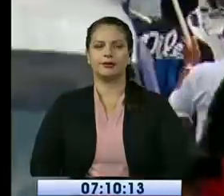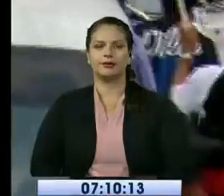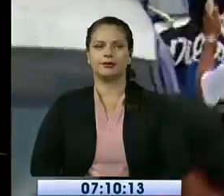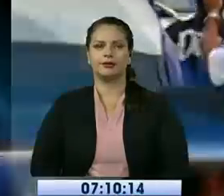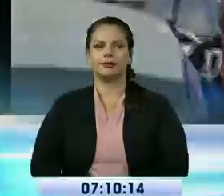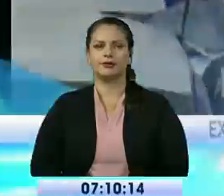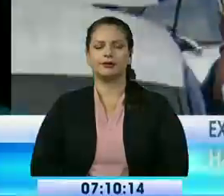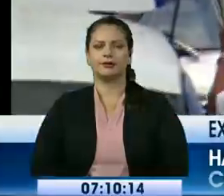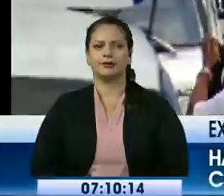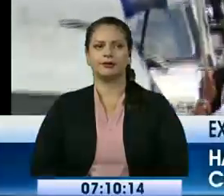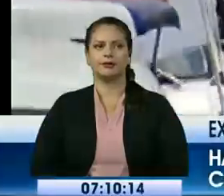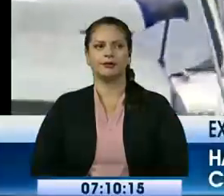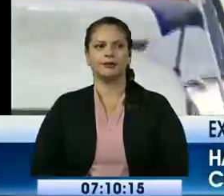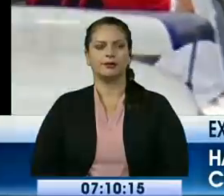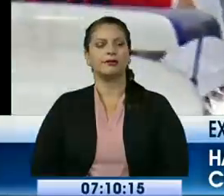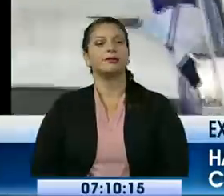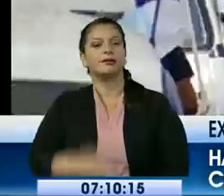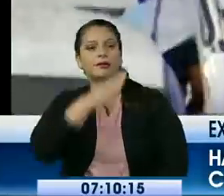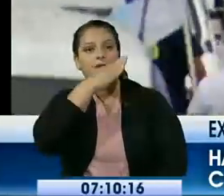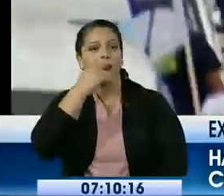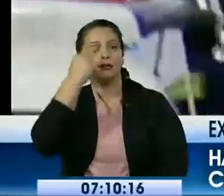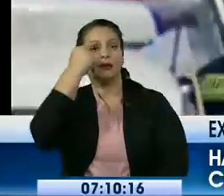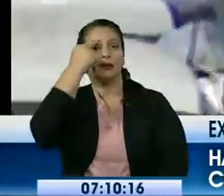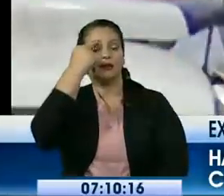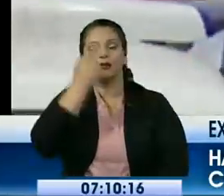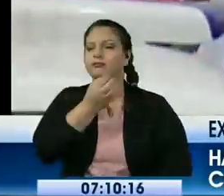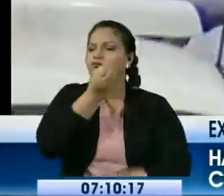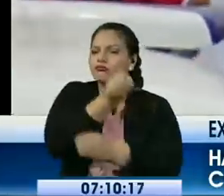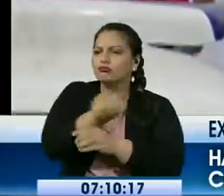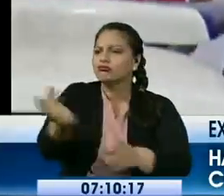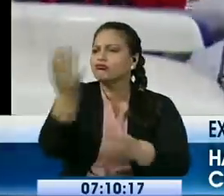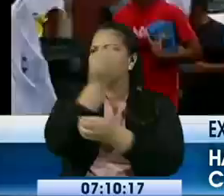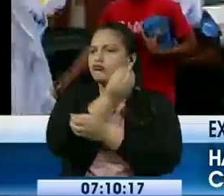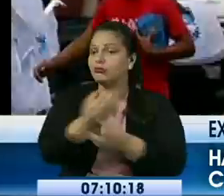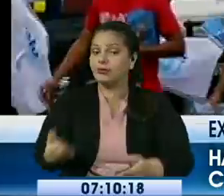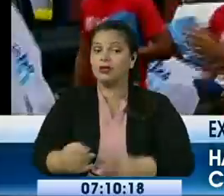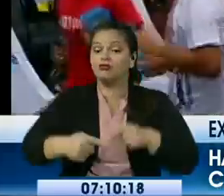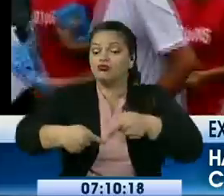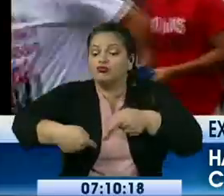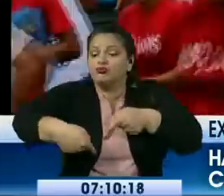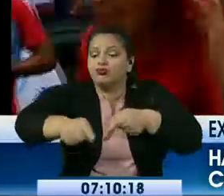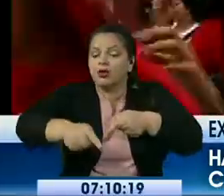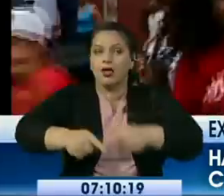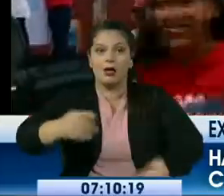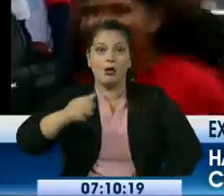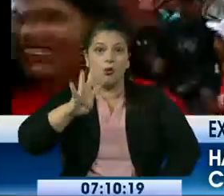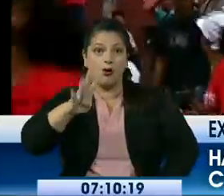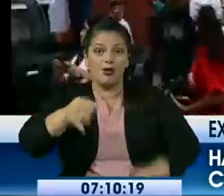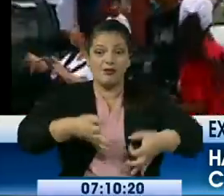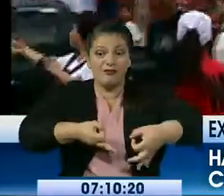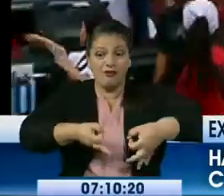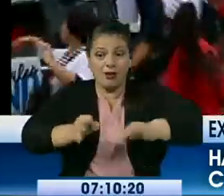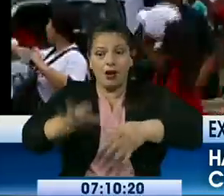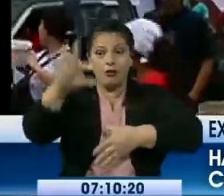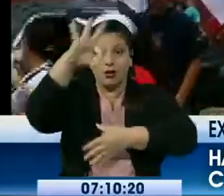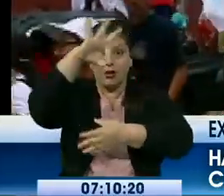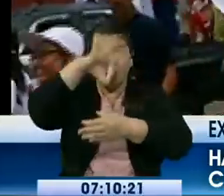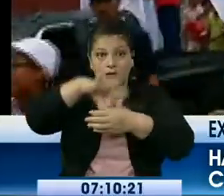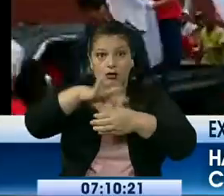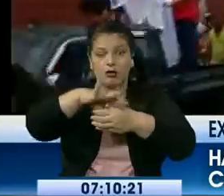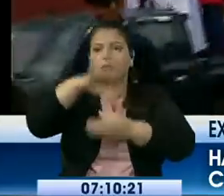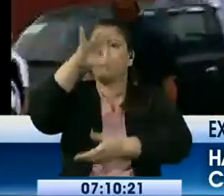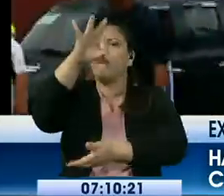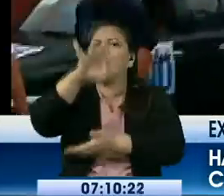Con mensajes invitando a votar no en la consulta del próximo 4 de febrero, fue como el expresidente de la República, Rafael Correa, cumplió